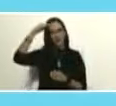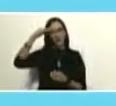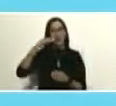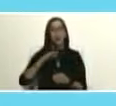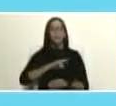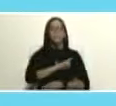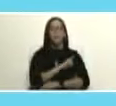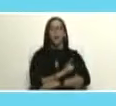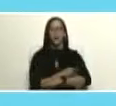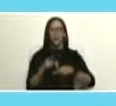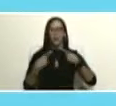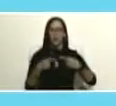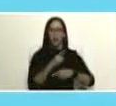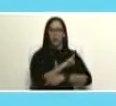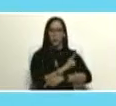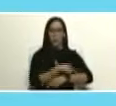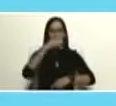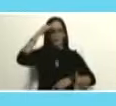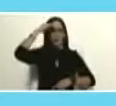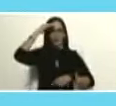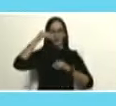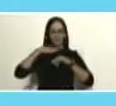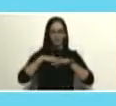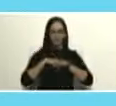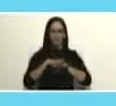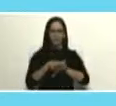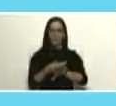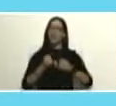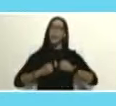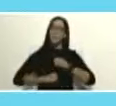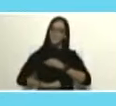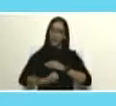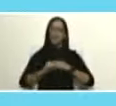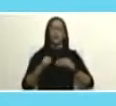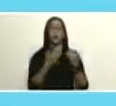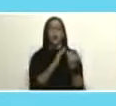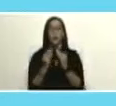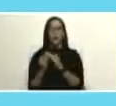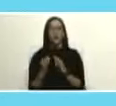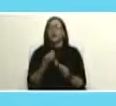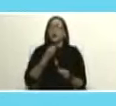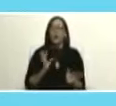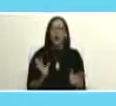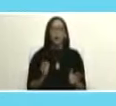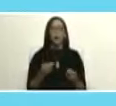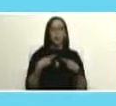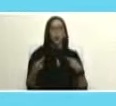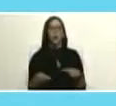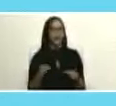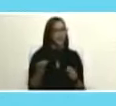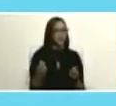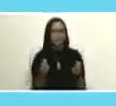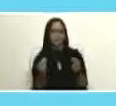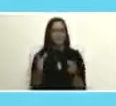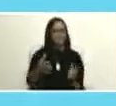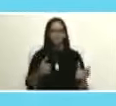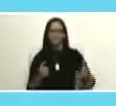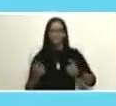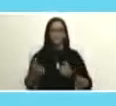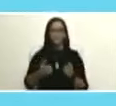poder popular, poder militar. Y a parir con las comunidades, y bueno, con unos recursitos por aquí, unos recursitos por